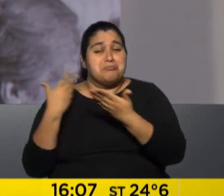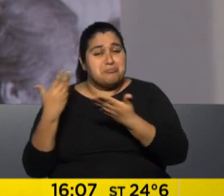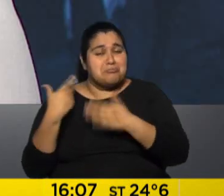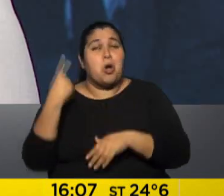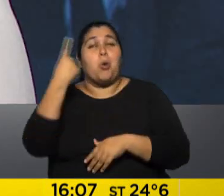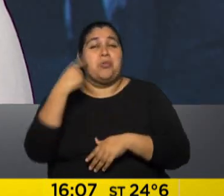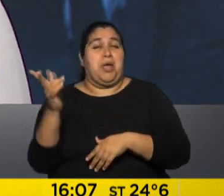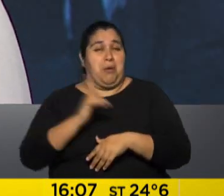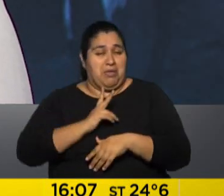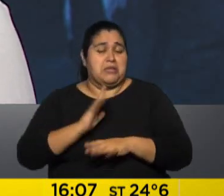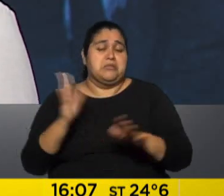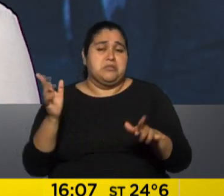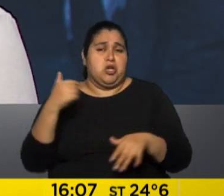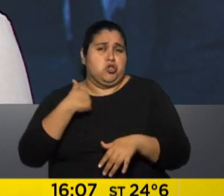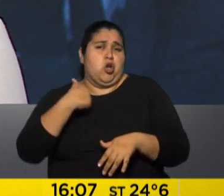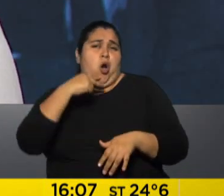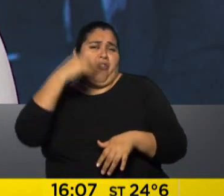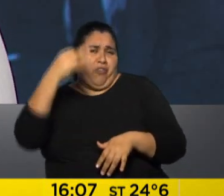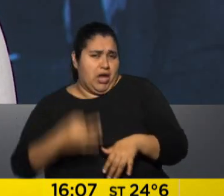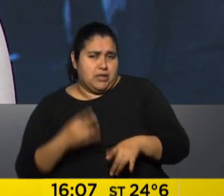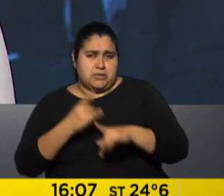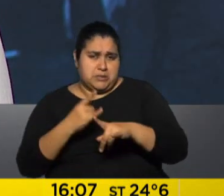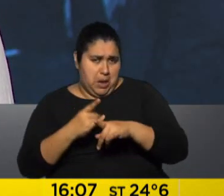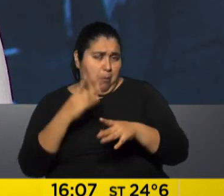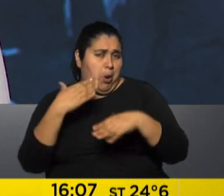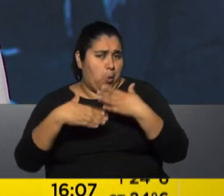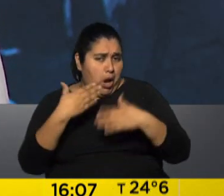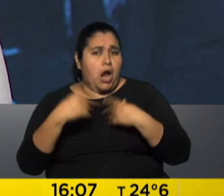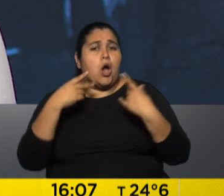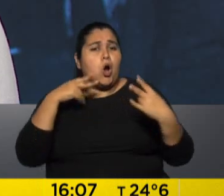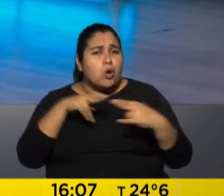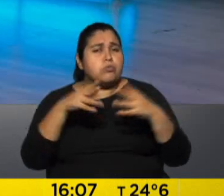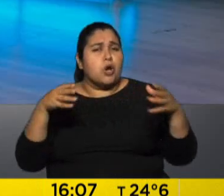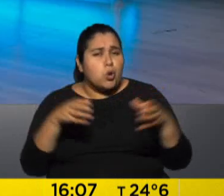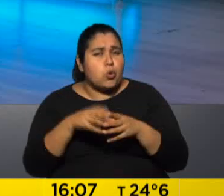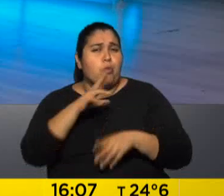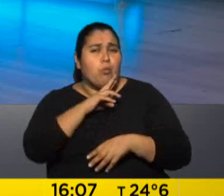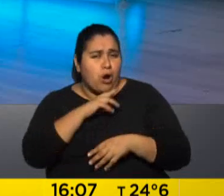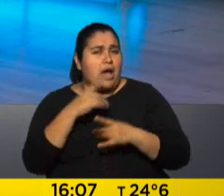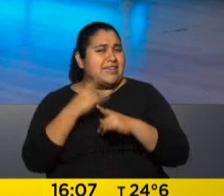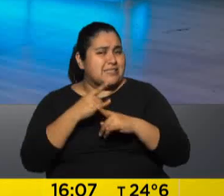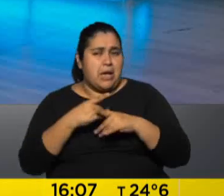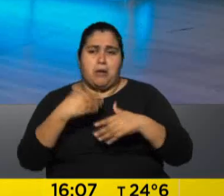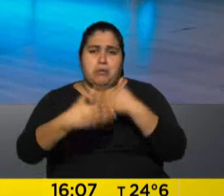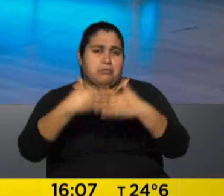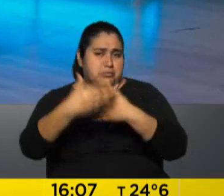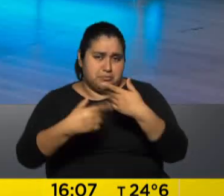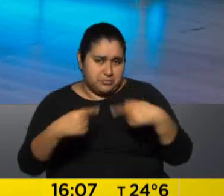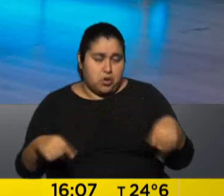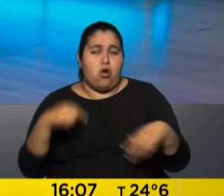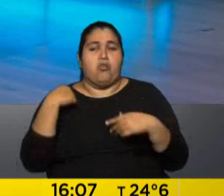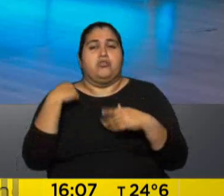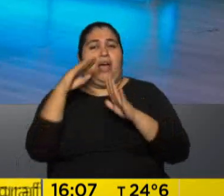me dice un día, che, yo juego los viernes, nos juntamos con chicas y jugamos a la pelota, ¿no? Recreativamente, ¿no? Claro, a jugar una lista